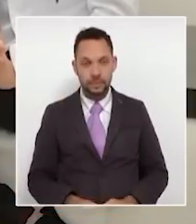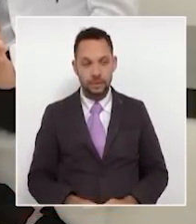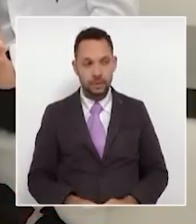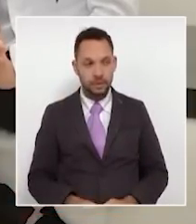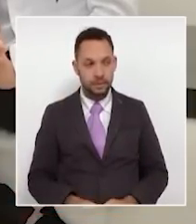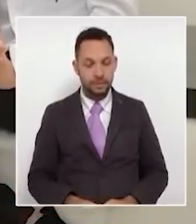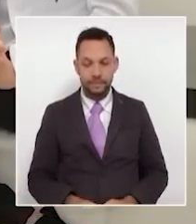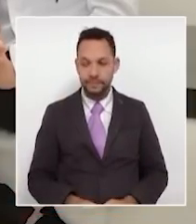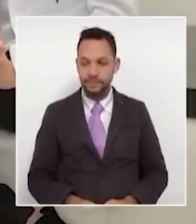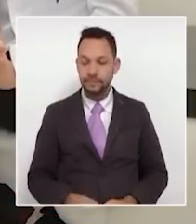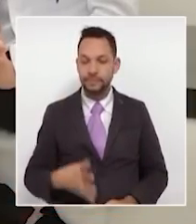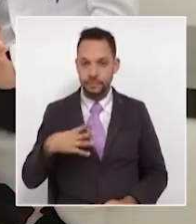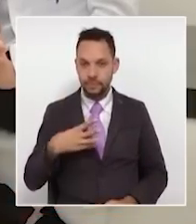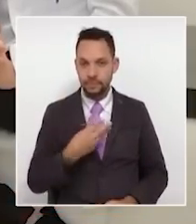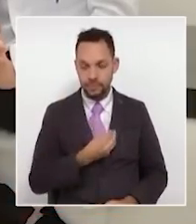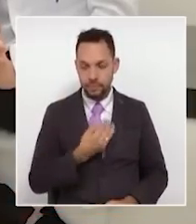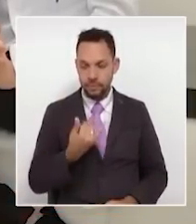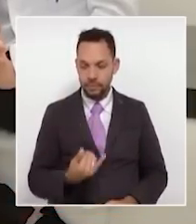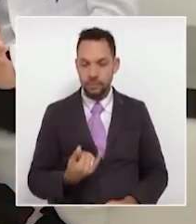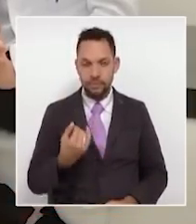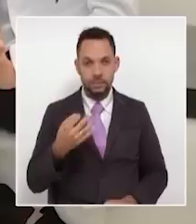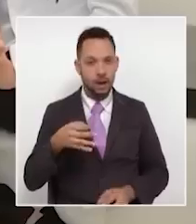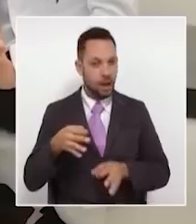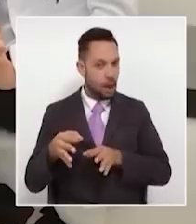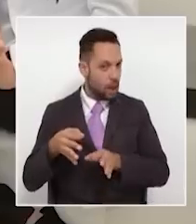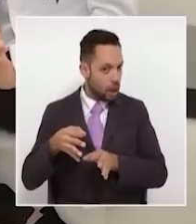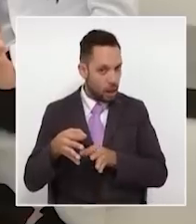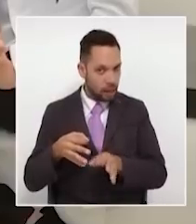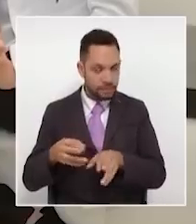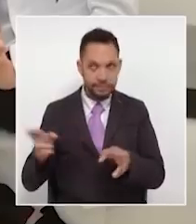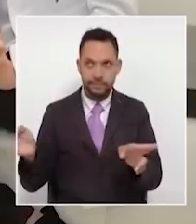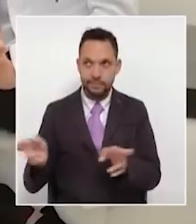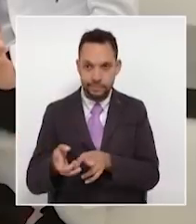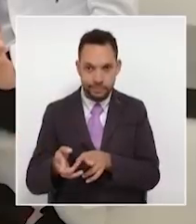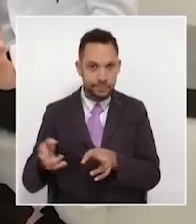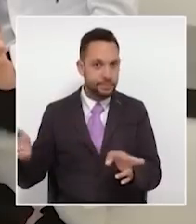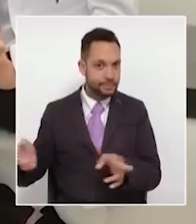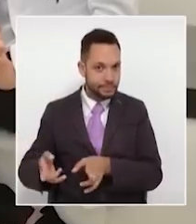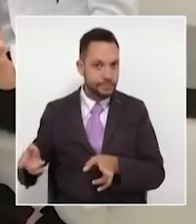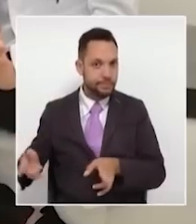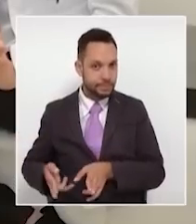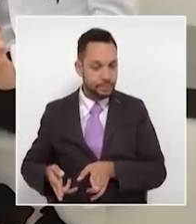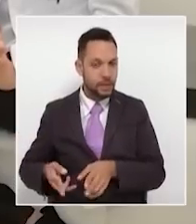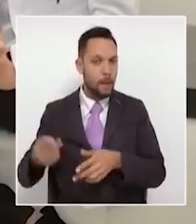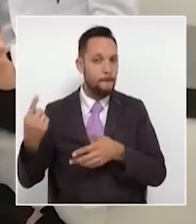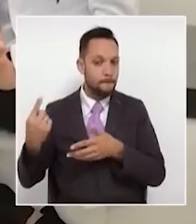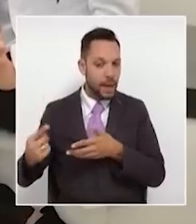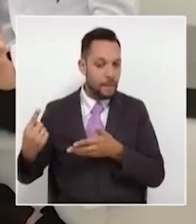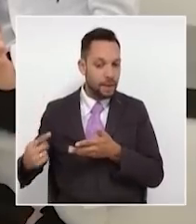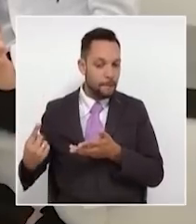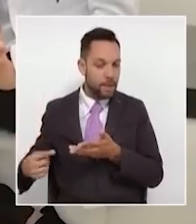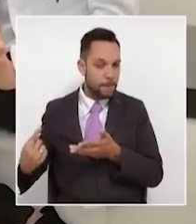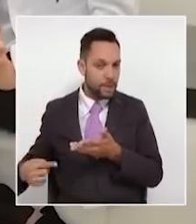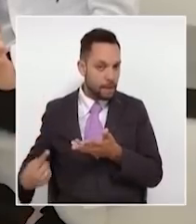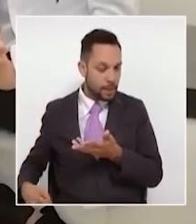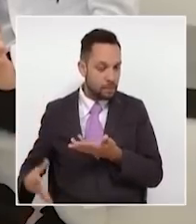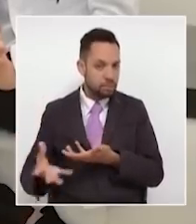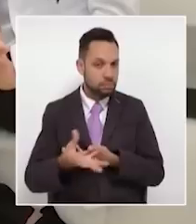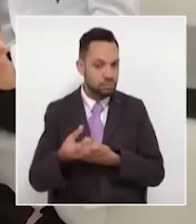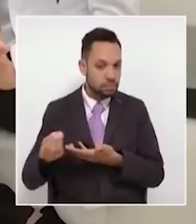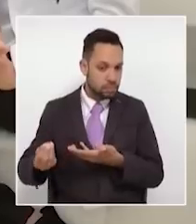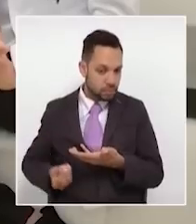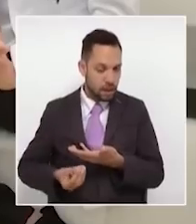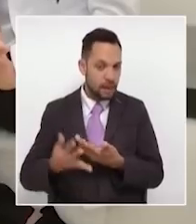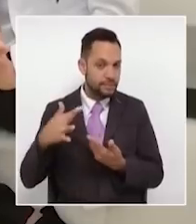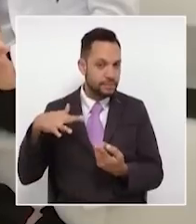y entonces ustedes acaban de escuchar un resumen de factores que nos pueden llevar al